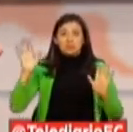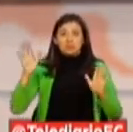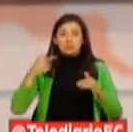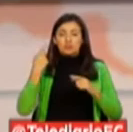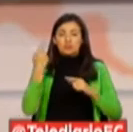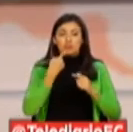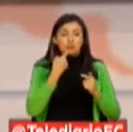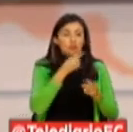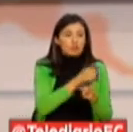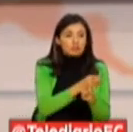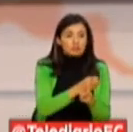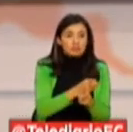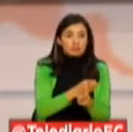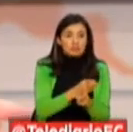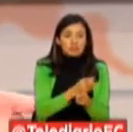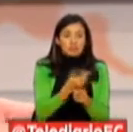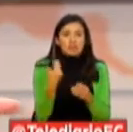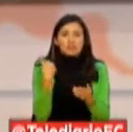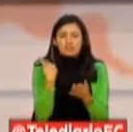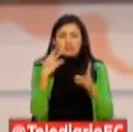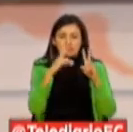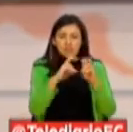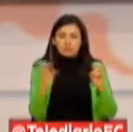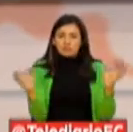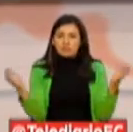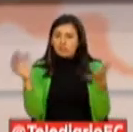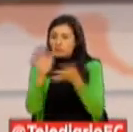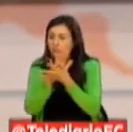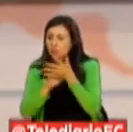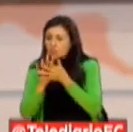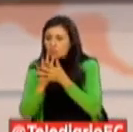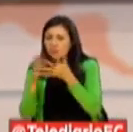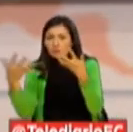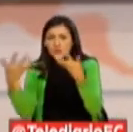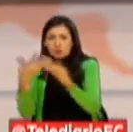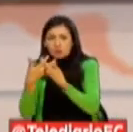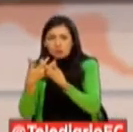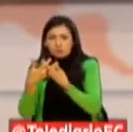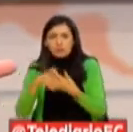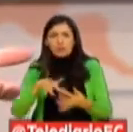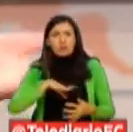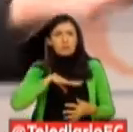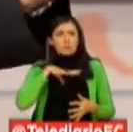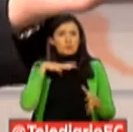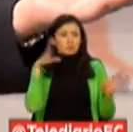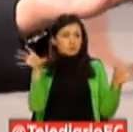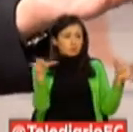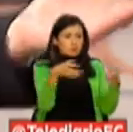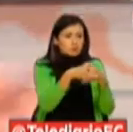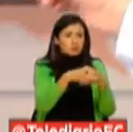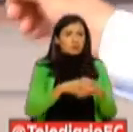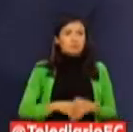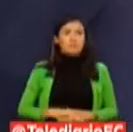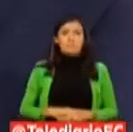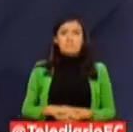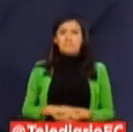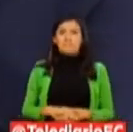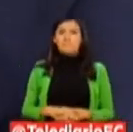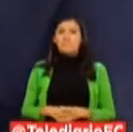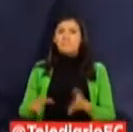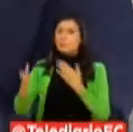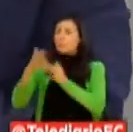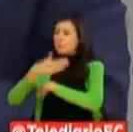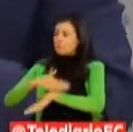simple y llanamente. ¿Por qué tenemos que vincular una cosa con otra? Seamos orgullosos de lo que somos. Para concluir